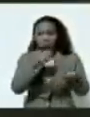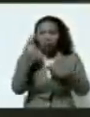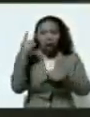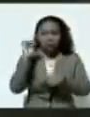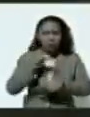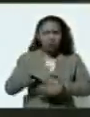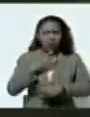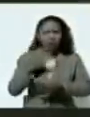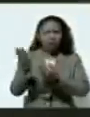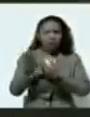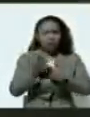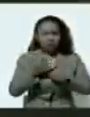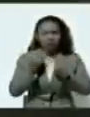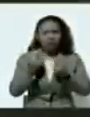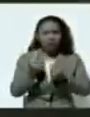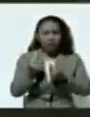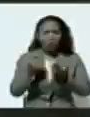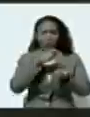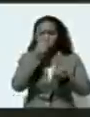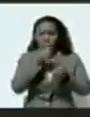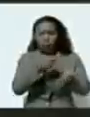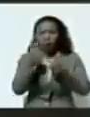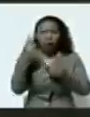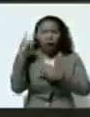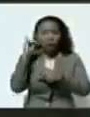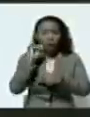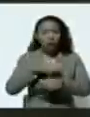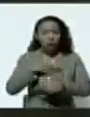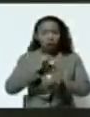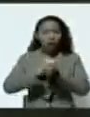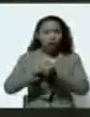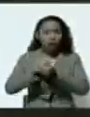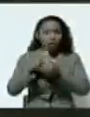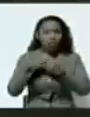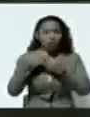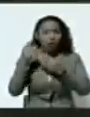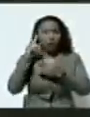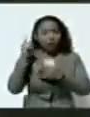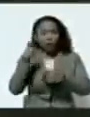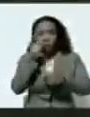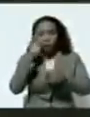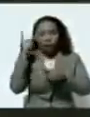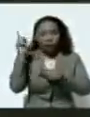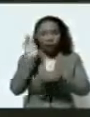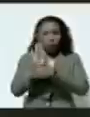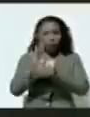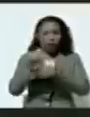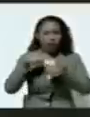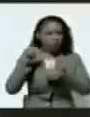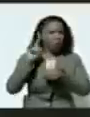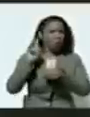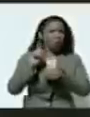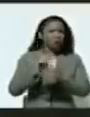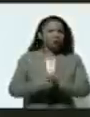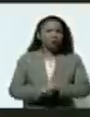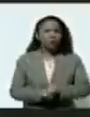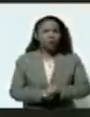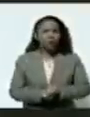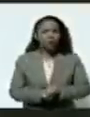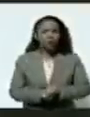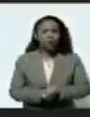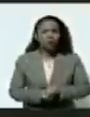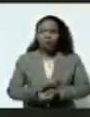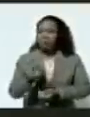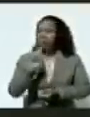pueden recibir dinero del narcotráfico, que en Bogotá pueden lavar dólares del narcotráfico porque allá sí están protegidos y aquí no.